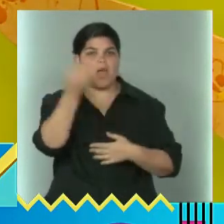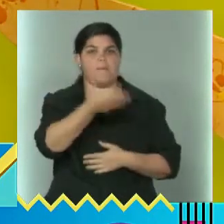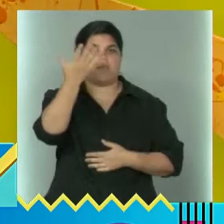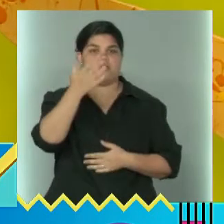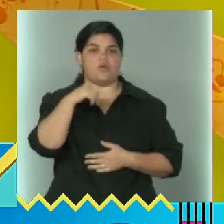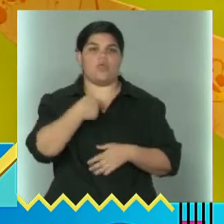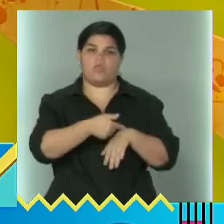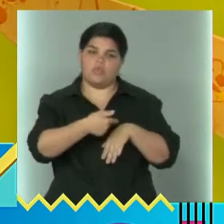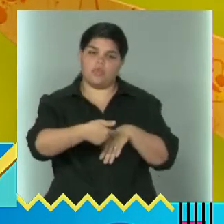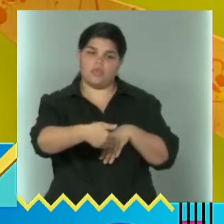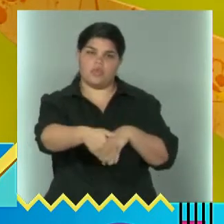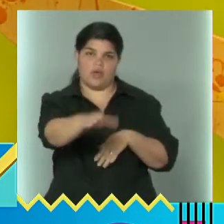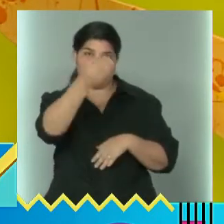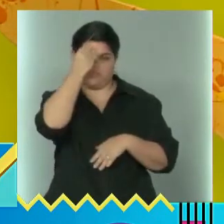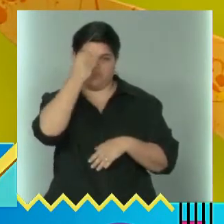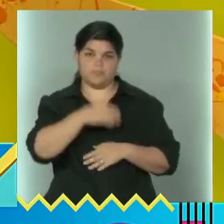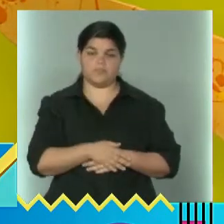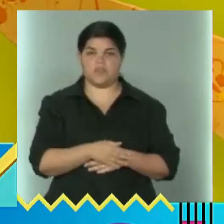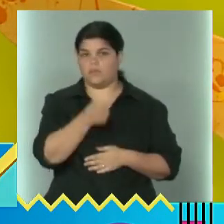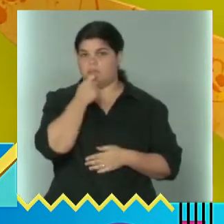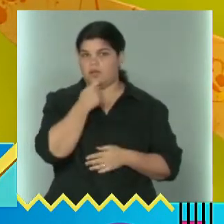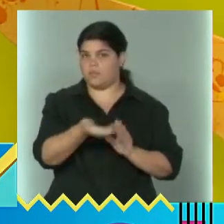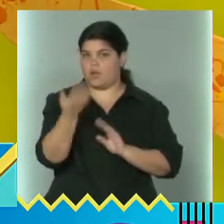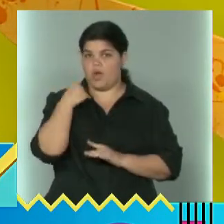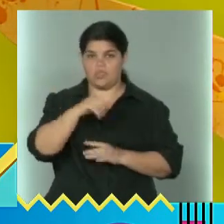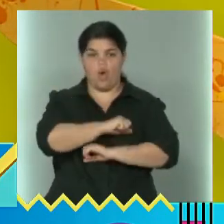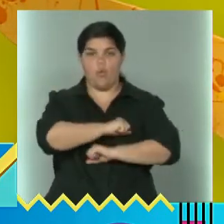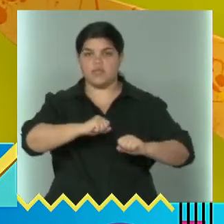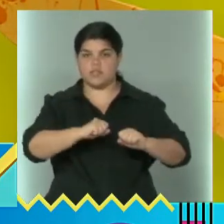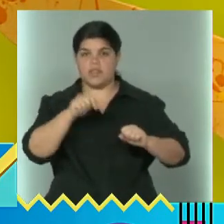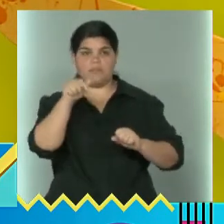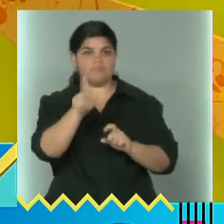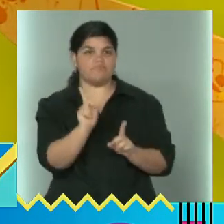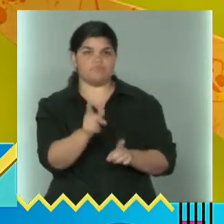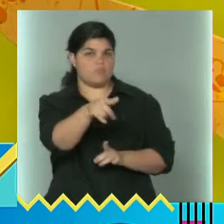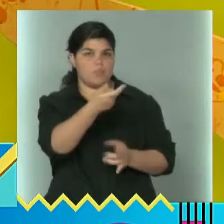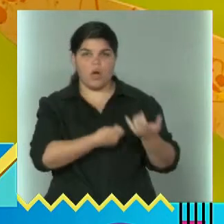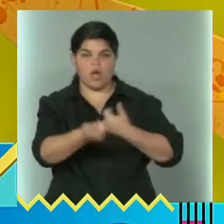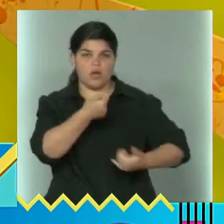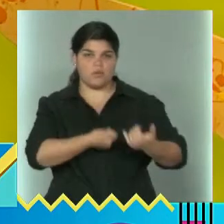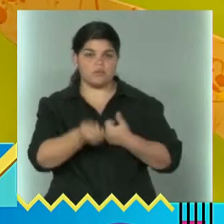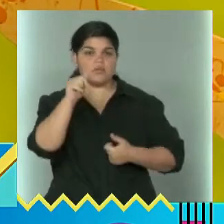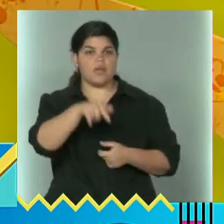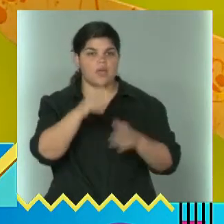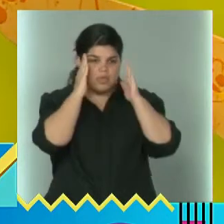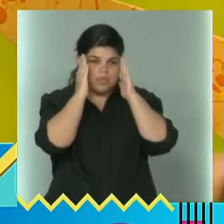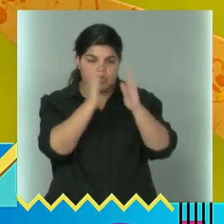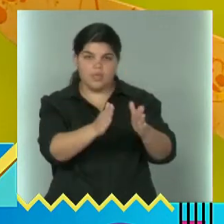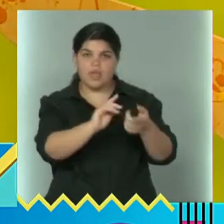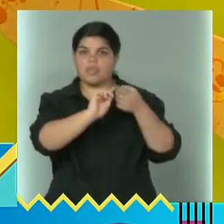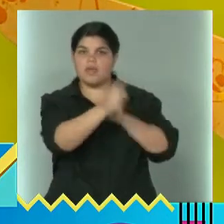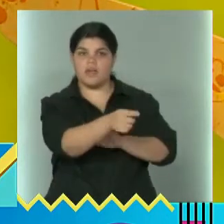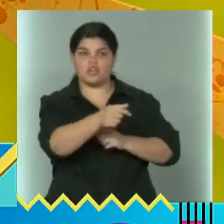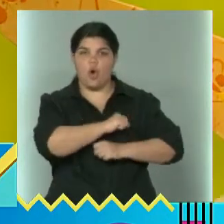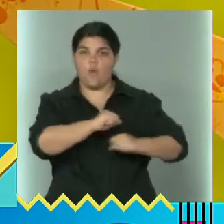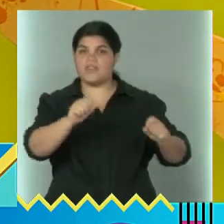tiempo. Pero, por ejemplo, te puedo nombrar algunas. Recién nombramos obesidad. Como bien decía Adrián, no podemos trabajar directamente la obesidad, pero